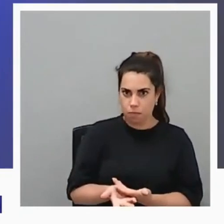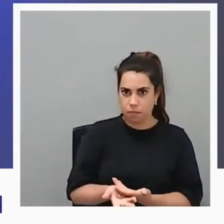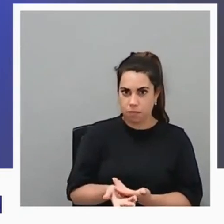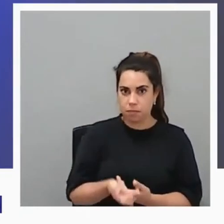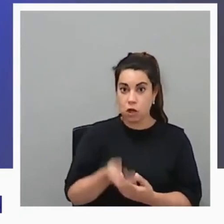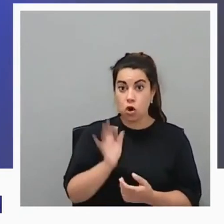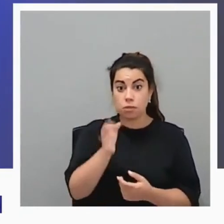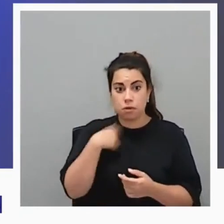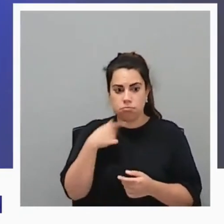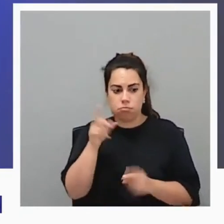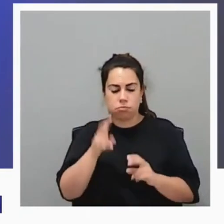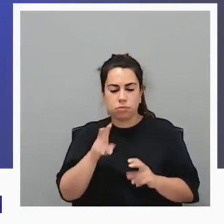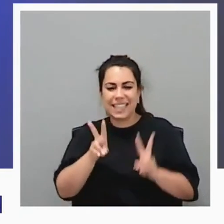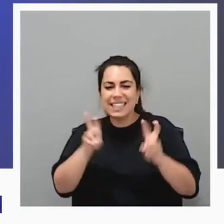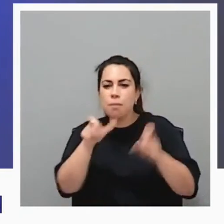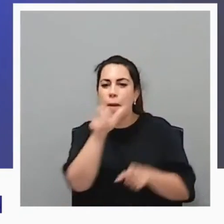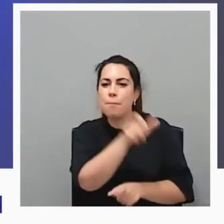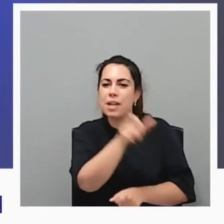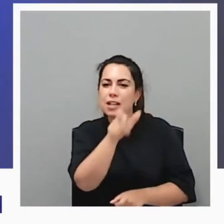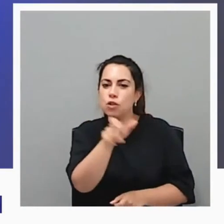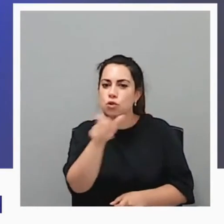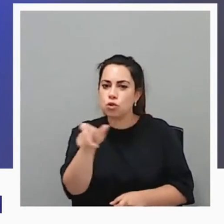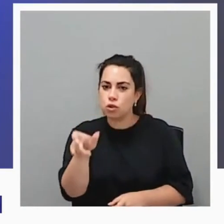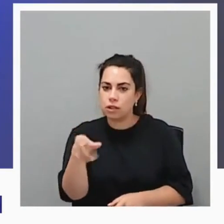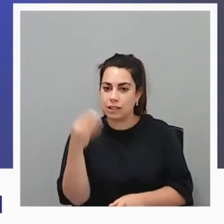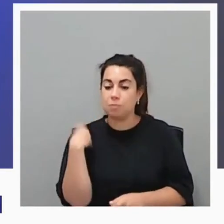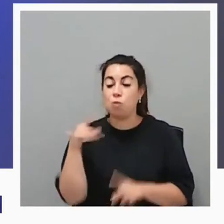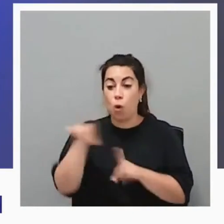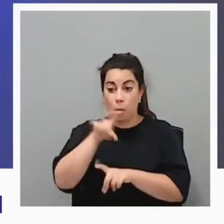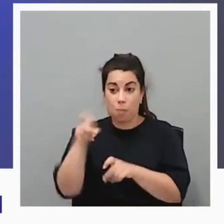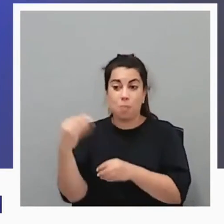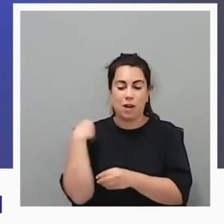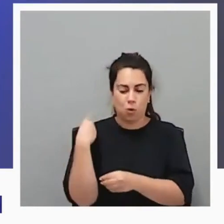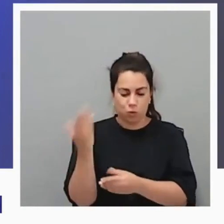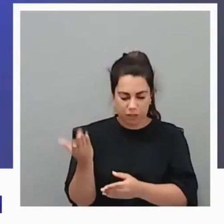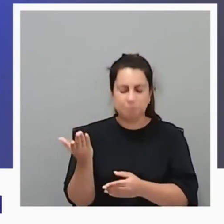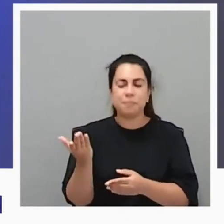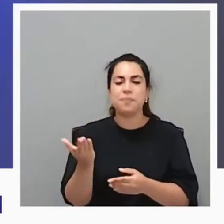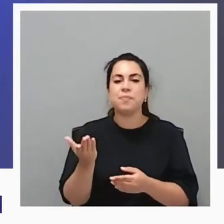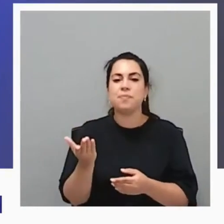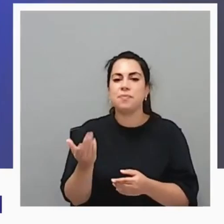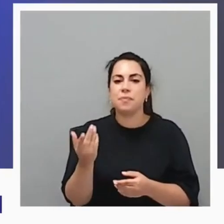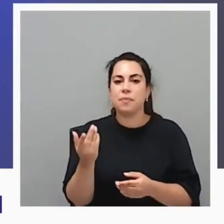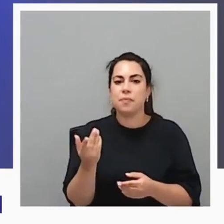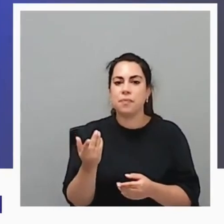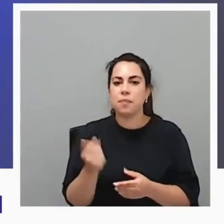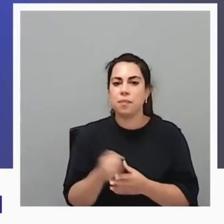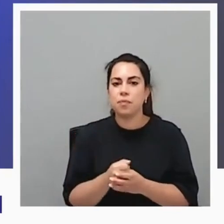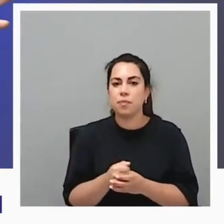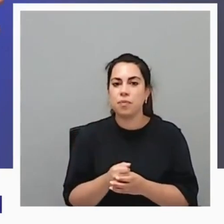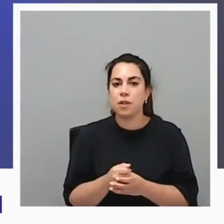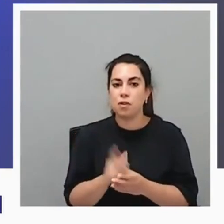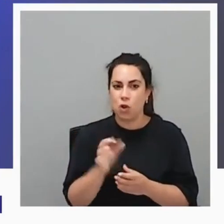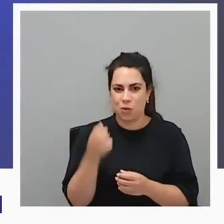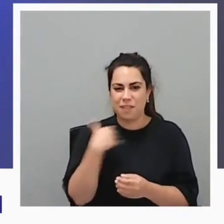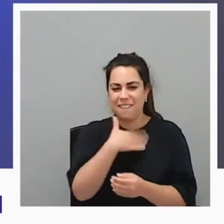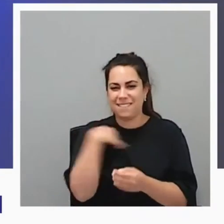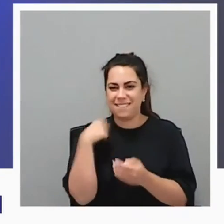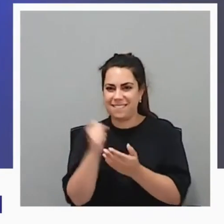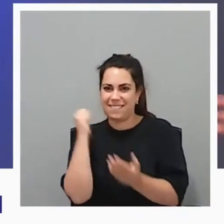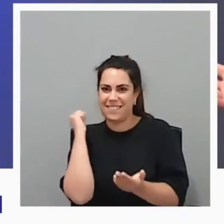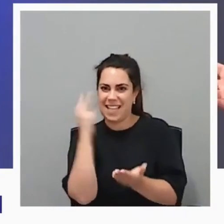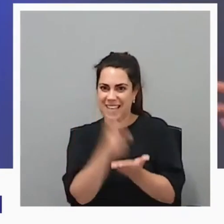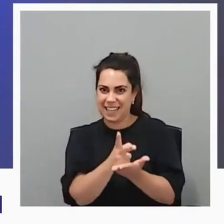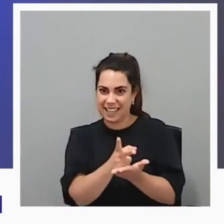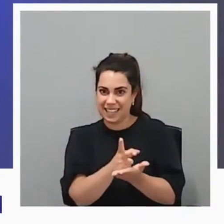humano, y voy a tu pregunta, y además voy a lanzarle un reto, con vuestro permiso, a